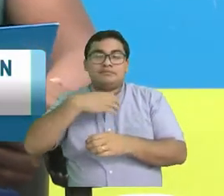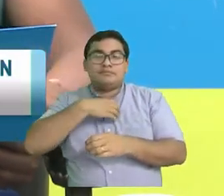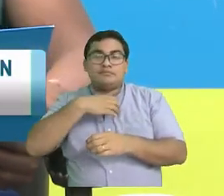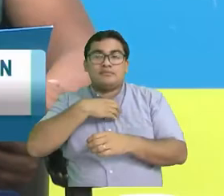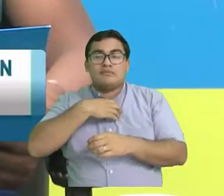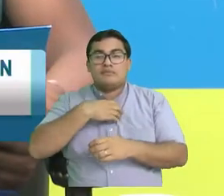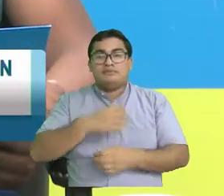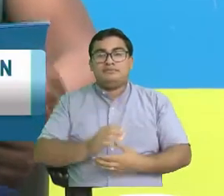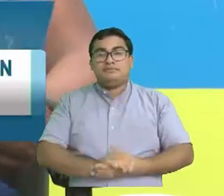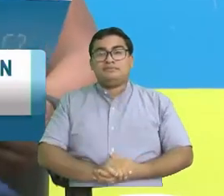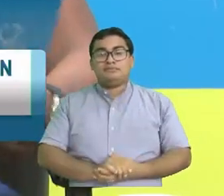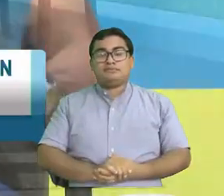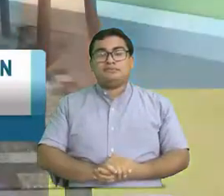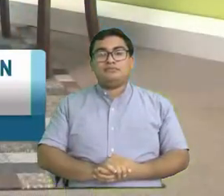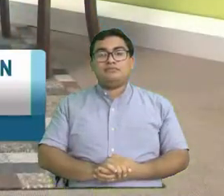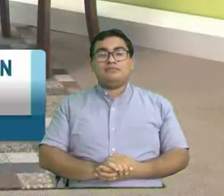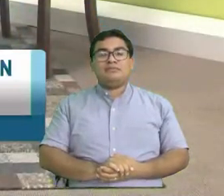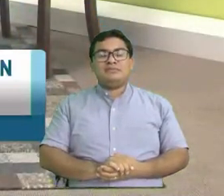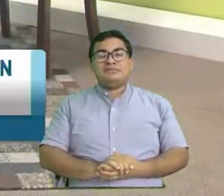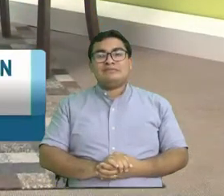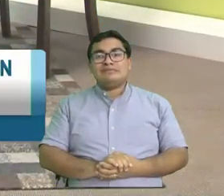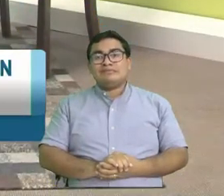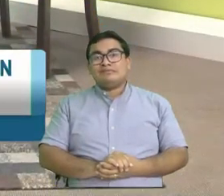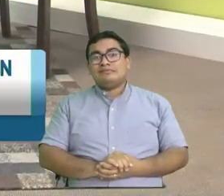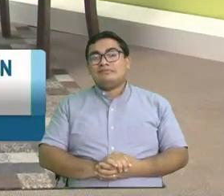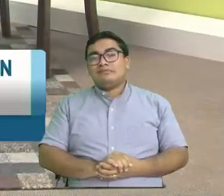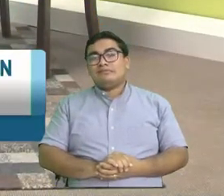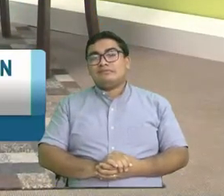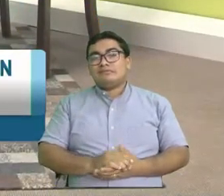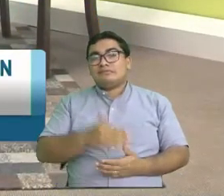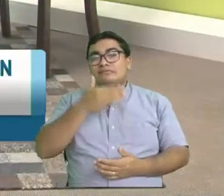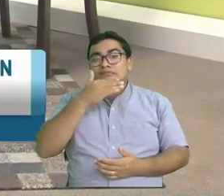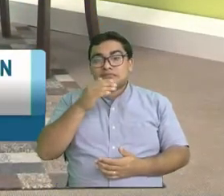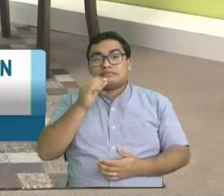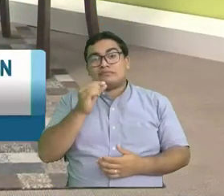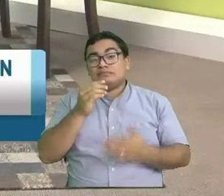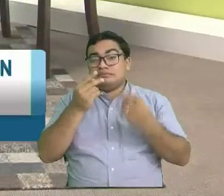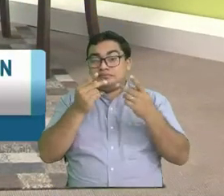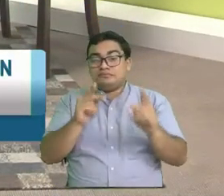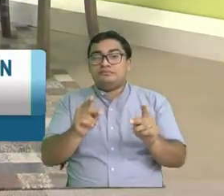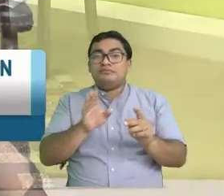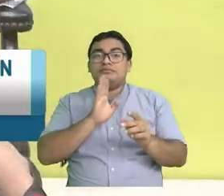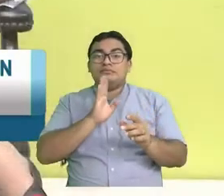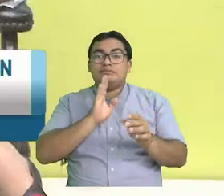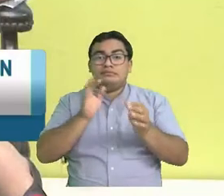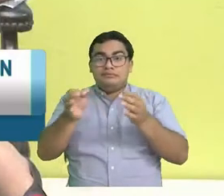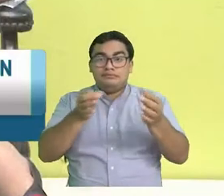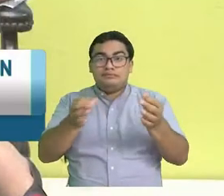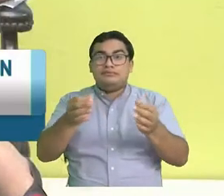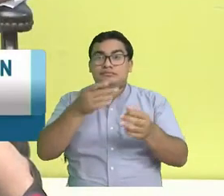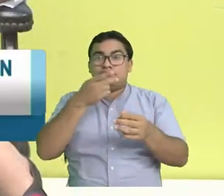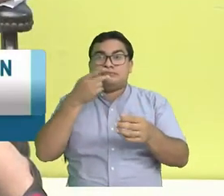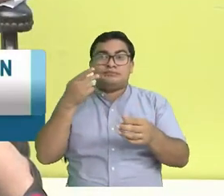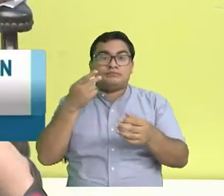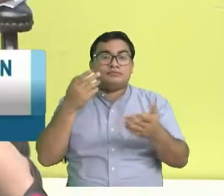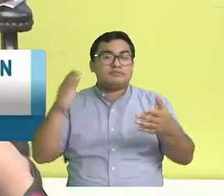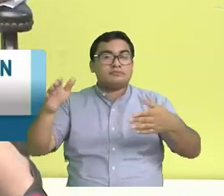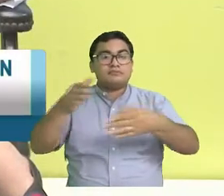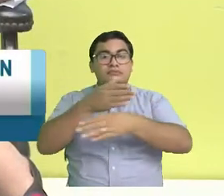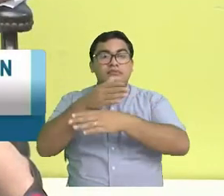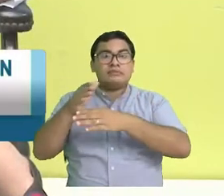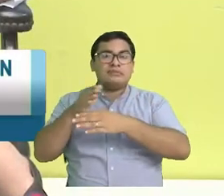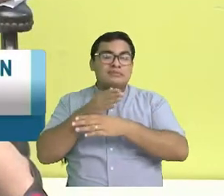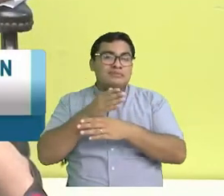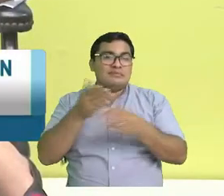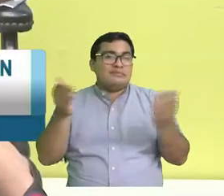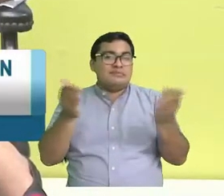decía? Entonces, esto ya es algo un poco más complejo, pero hay que hablarlo porque los papás los vamos a encontrar en este público